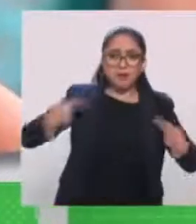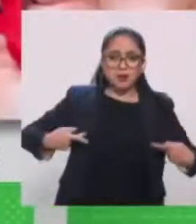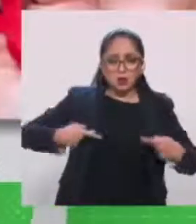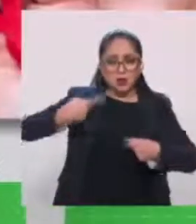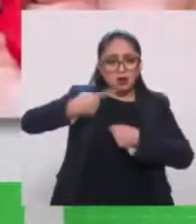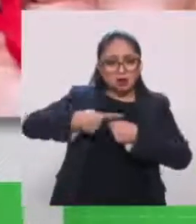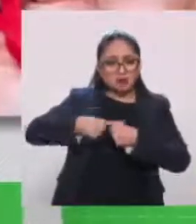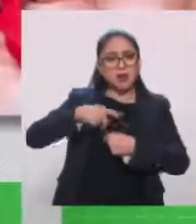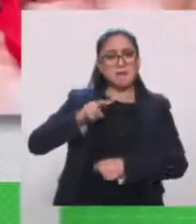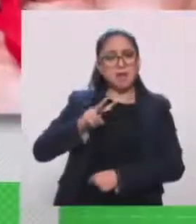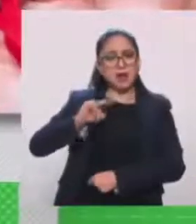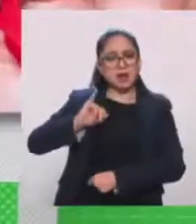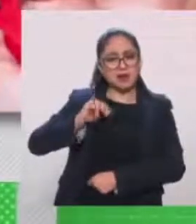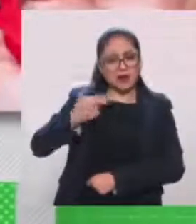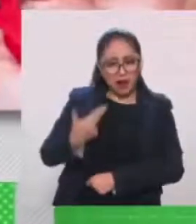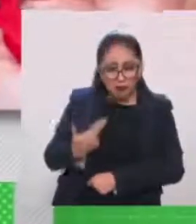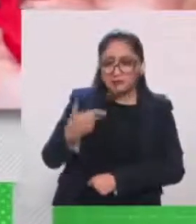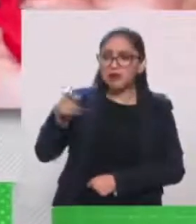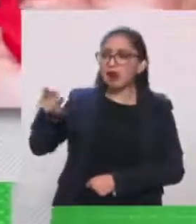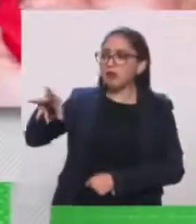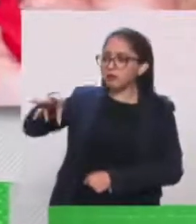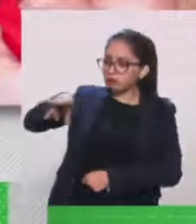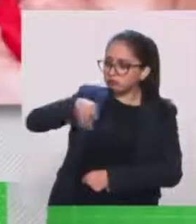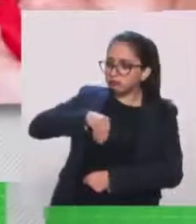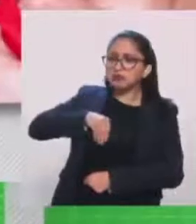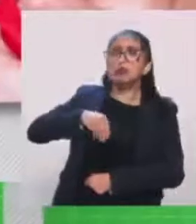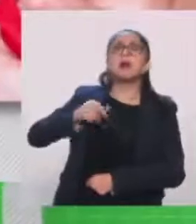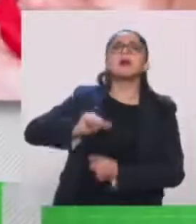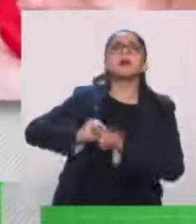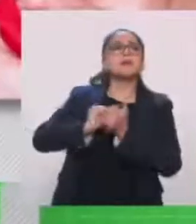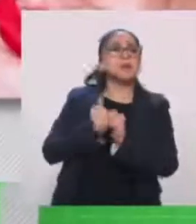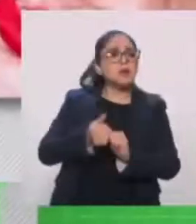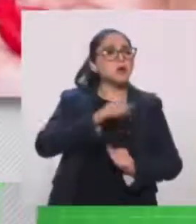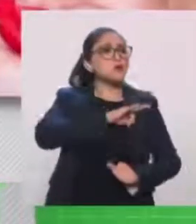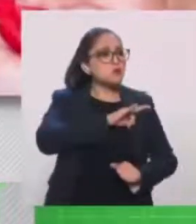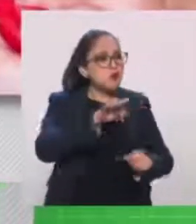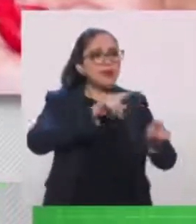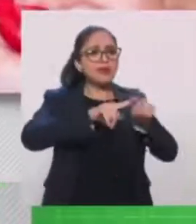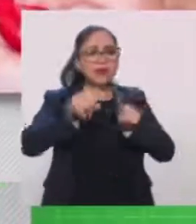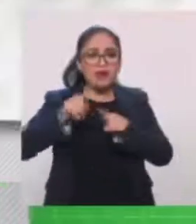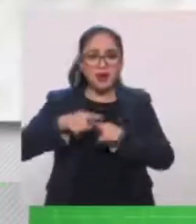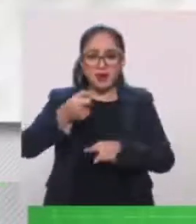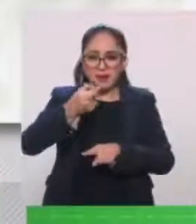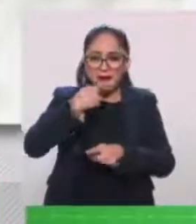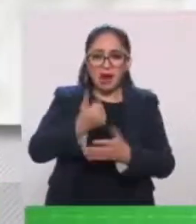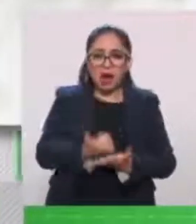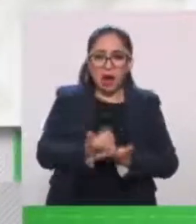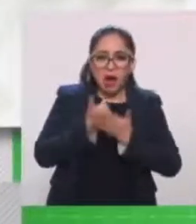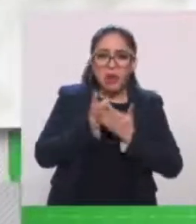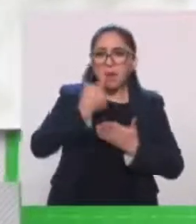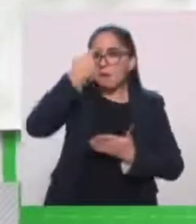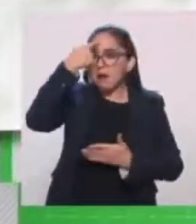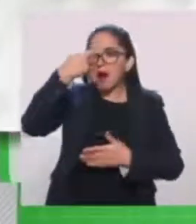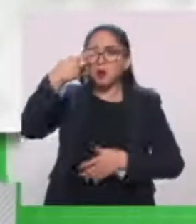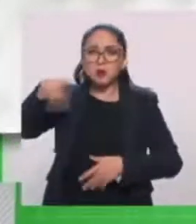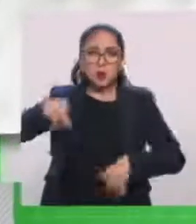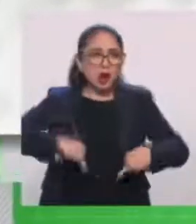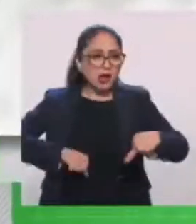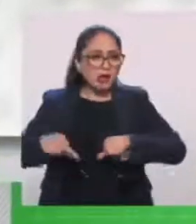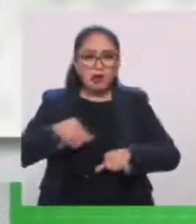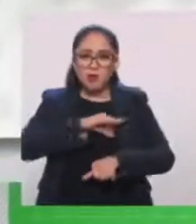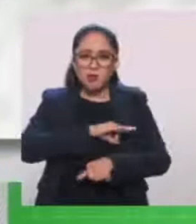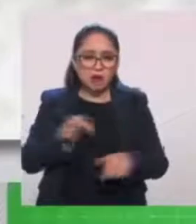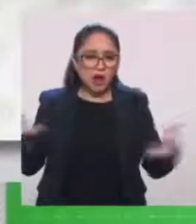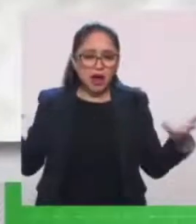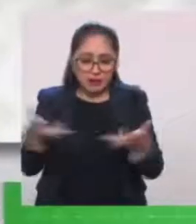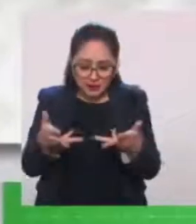enfermos. Pero la realidad es que deberíamos de prevenirlo. Y también el otro tema que tocaste, que es